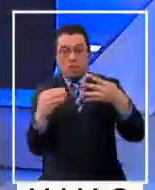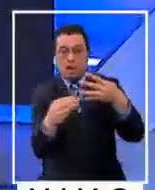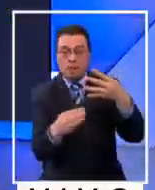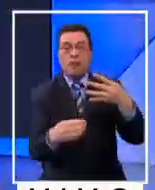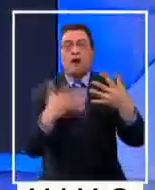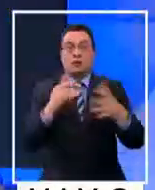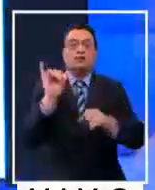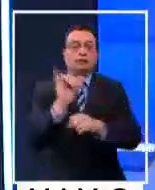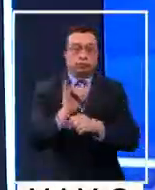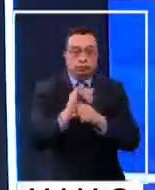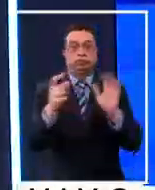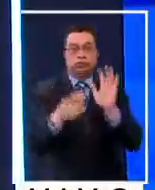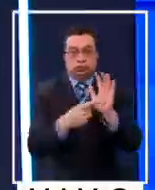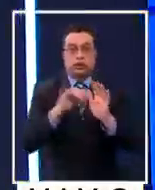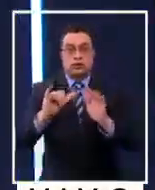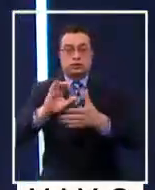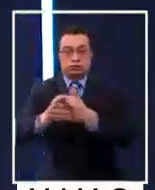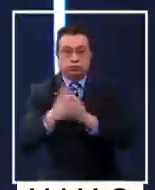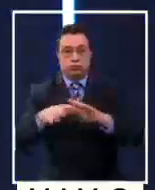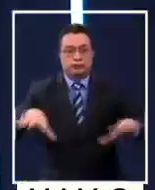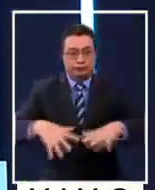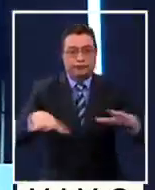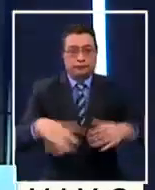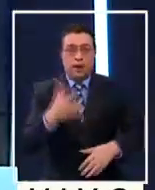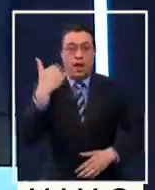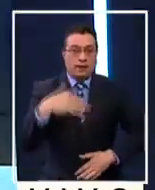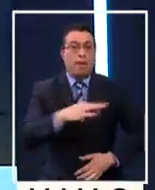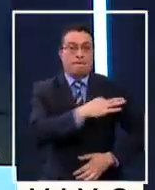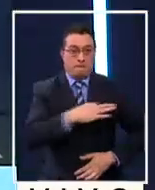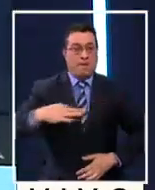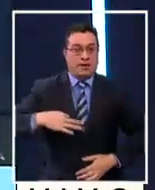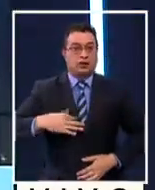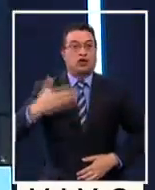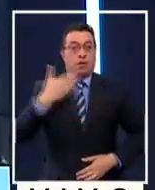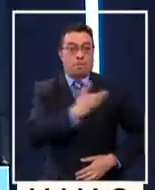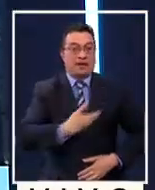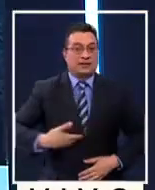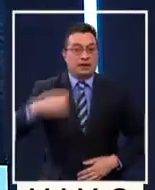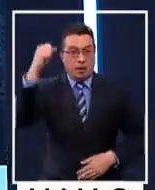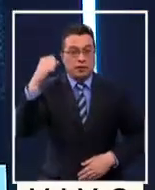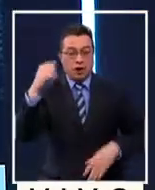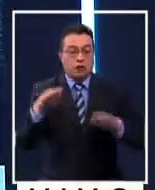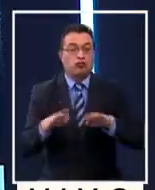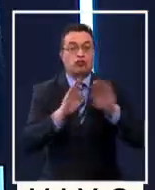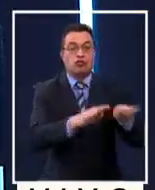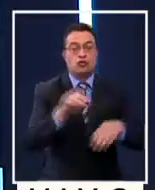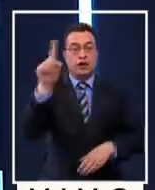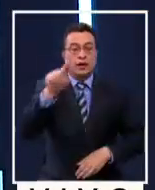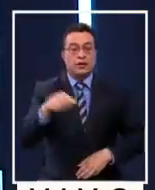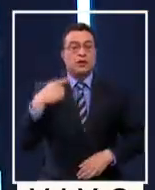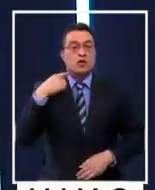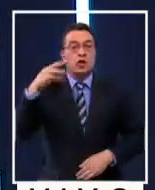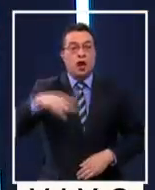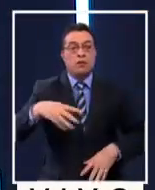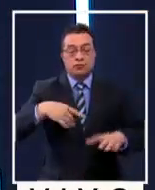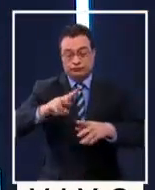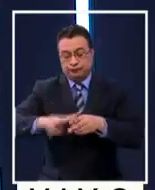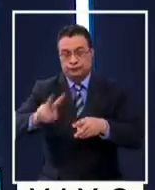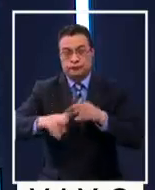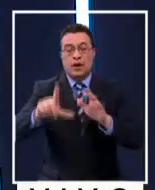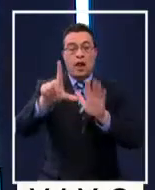delito tributario a raíz de gestiones de Longueira como ministro del entonces presidente Piñera en favor de SQM al elaborarse la ley